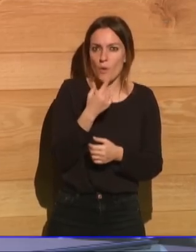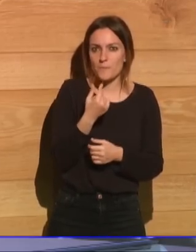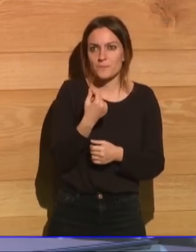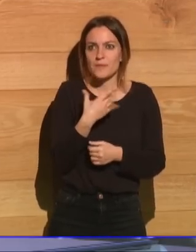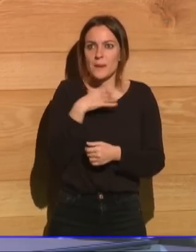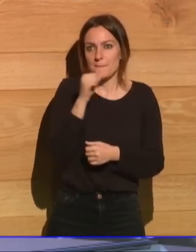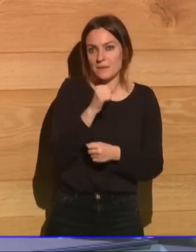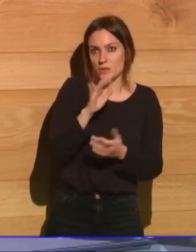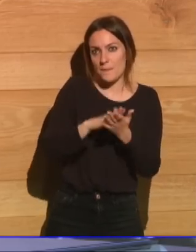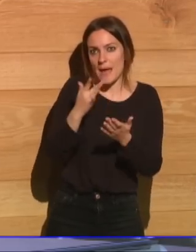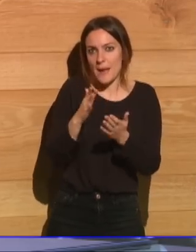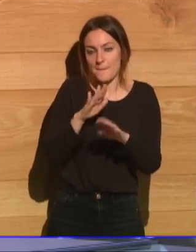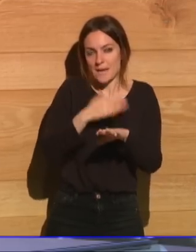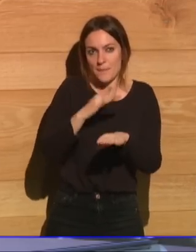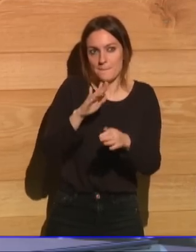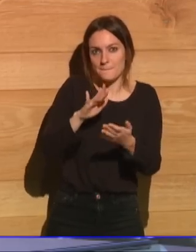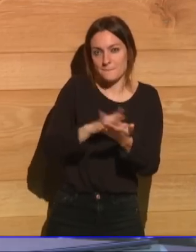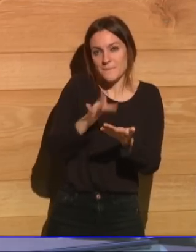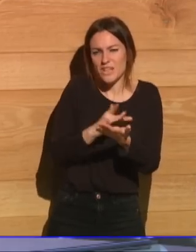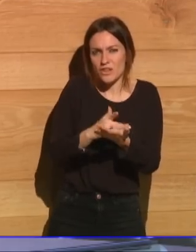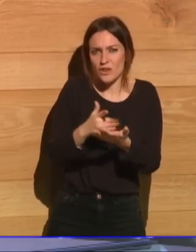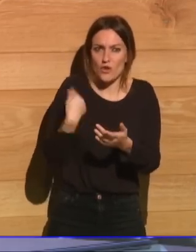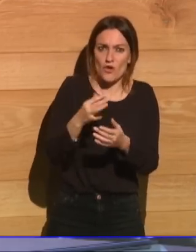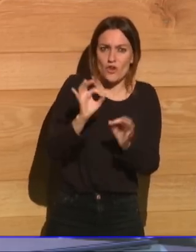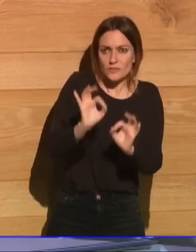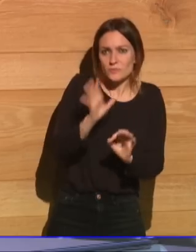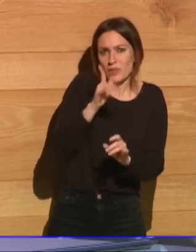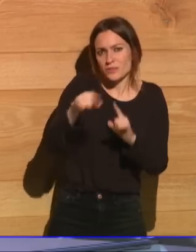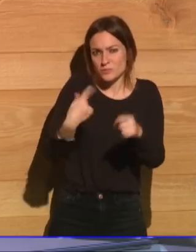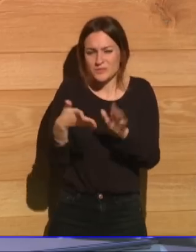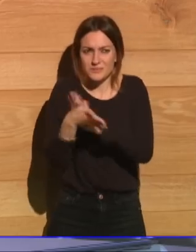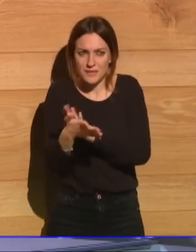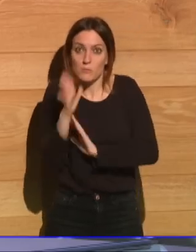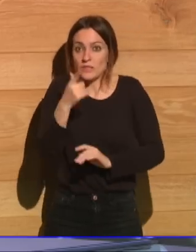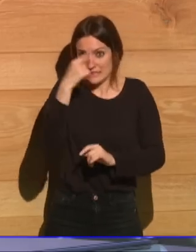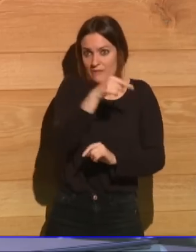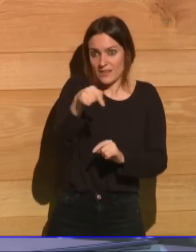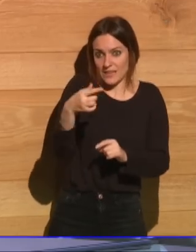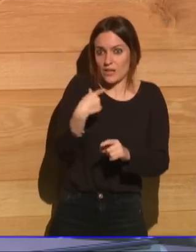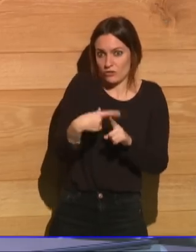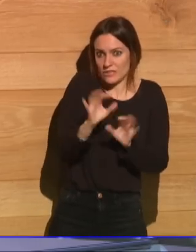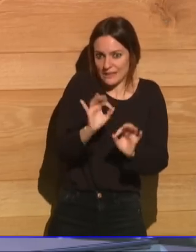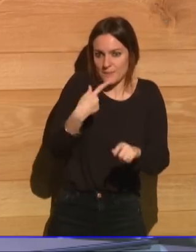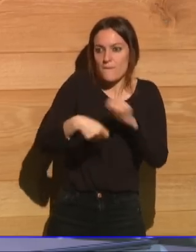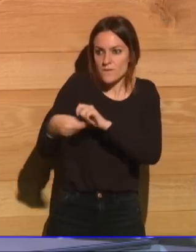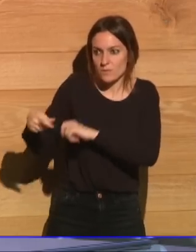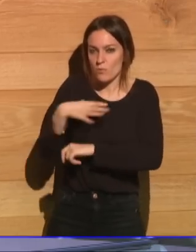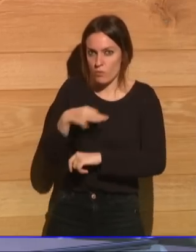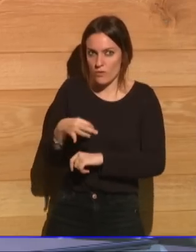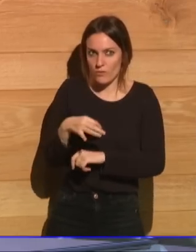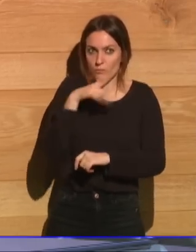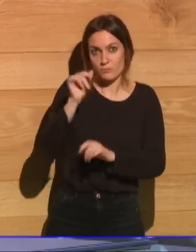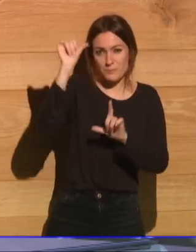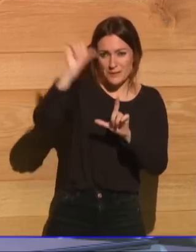al periódico de turno que las va a replicar tal cual, porque sabe que luego eso es lo que vende. Por eso de cada película se dicen las mismas 5 o 6